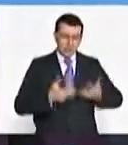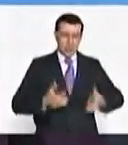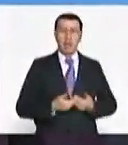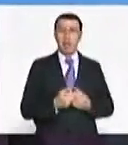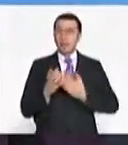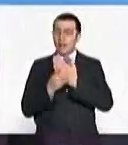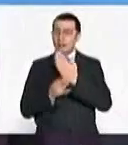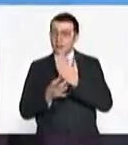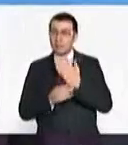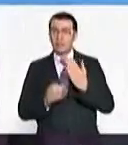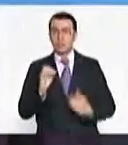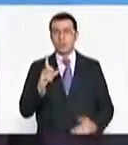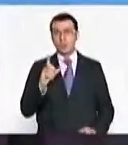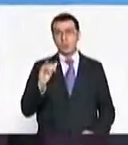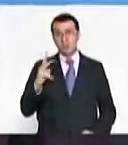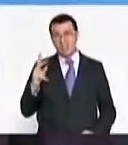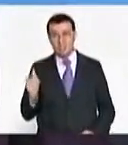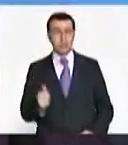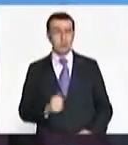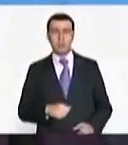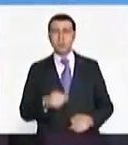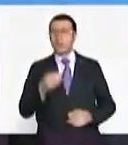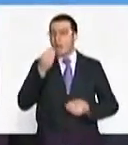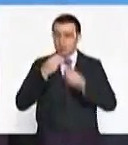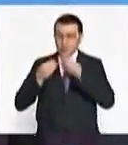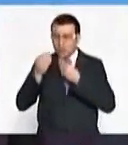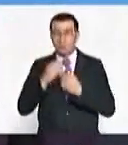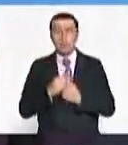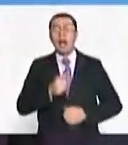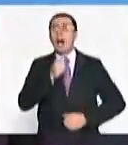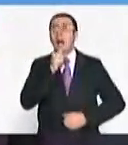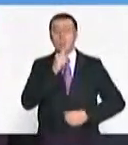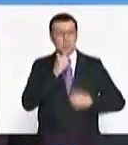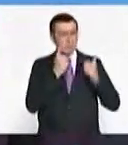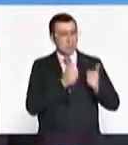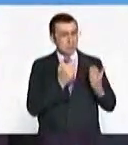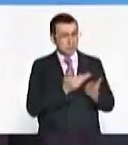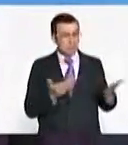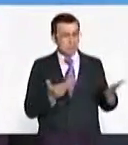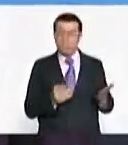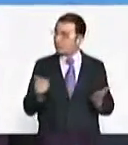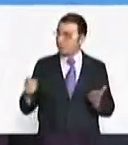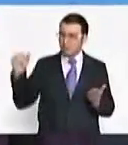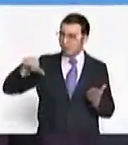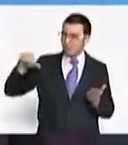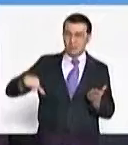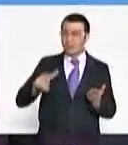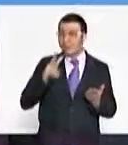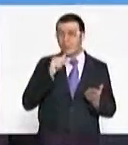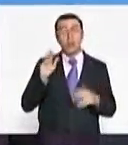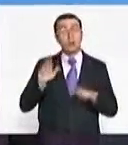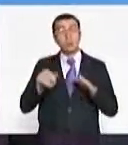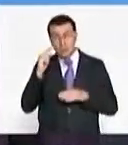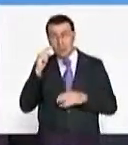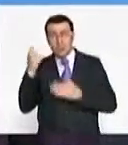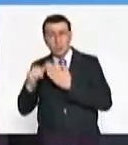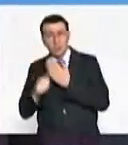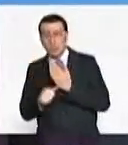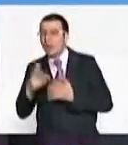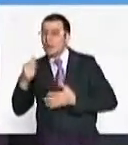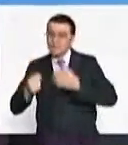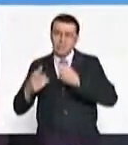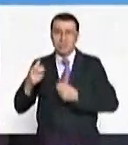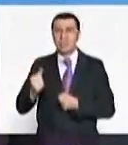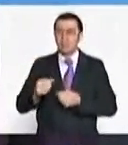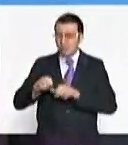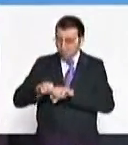oliva, de frutos secos, si consume un adecuado nivel de agua y no consume las otras cosas que ustedes en los programas han visto que no son adecuadas, como los lácteos, los embutidos